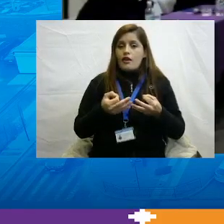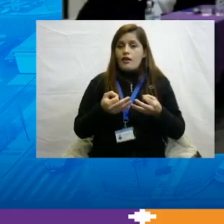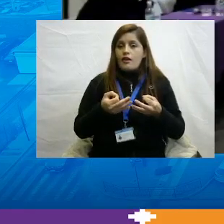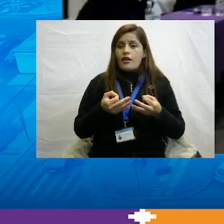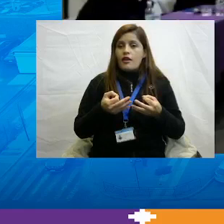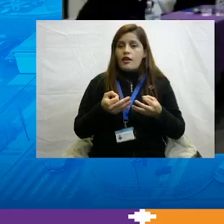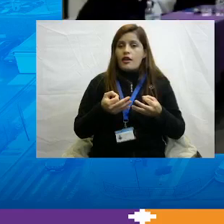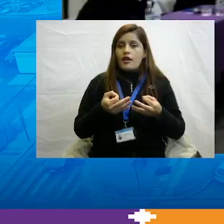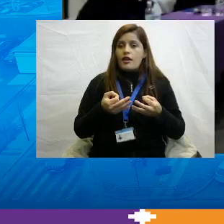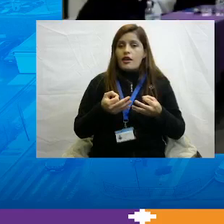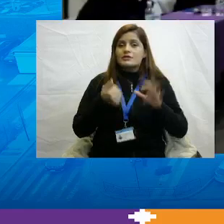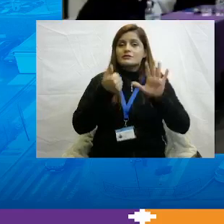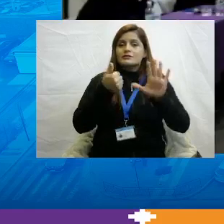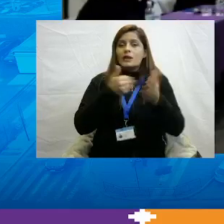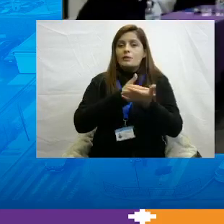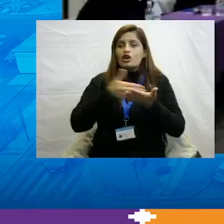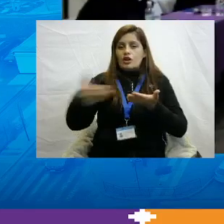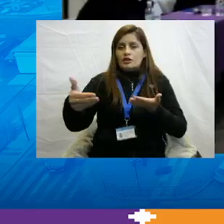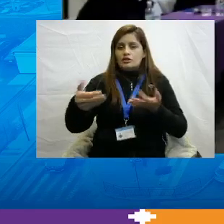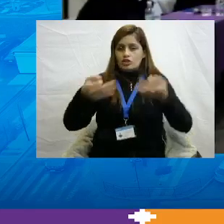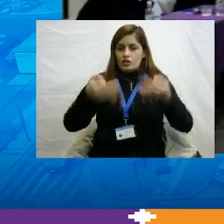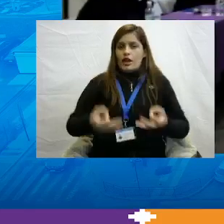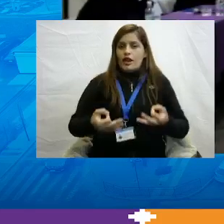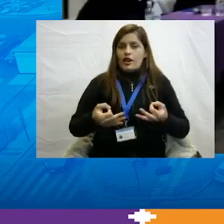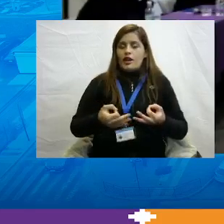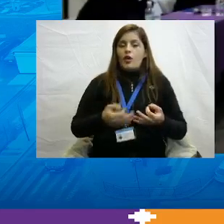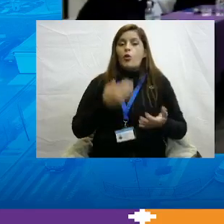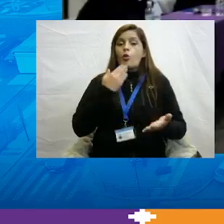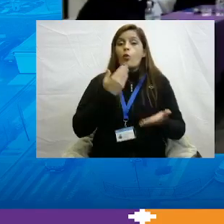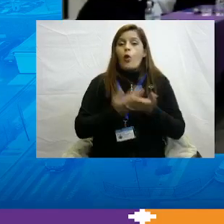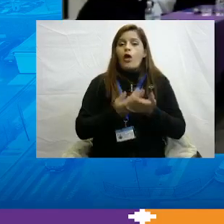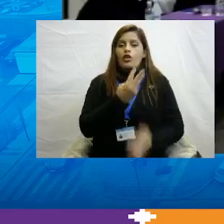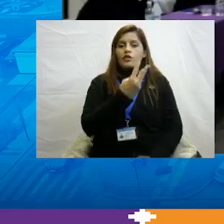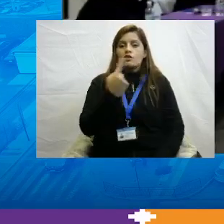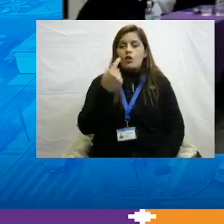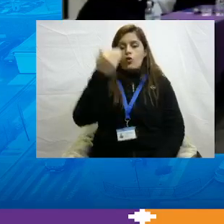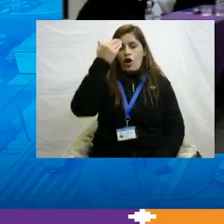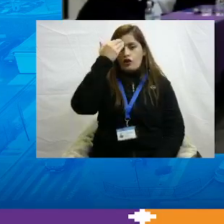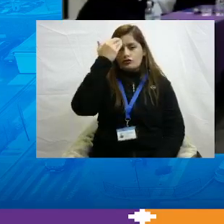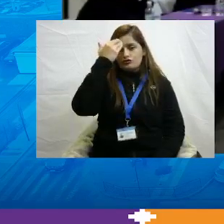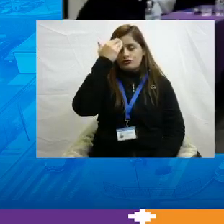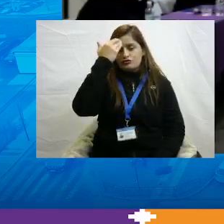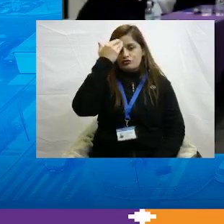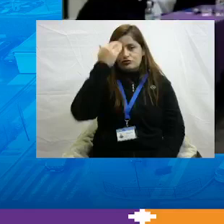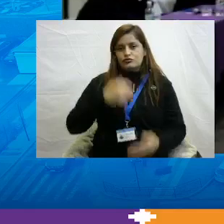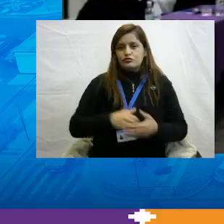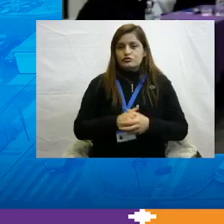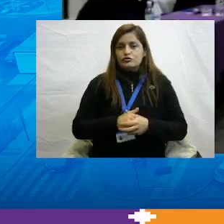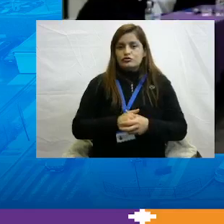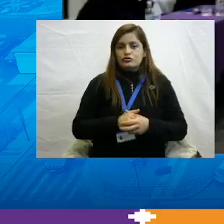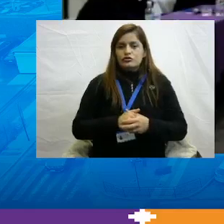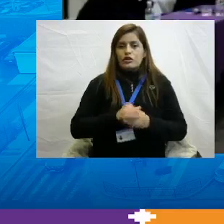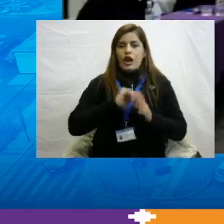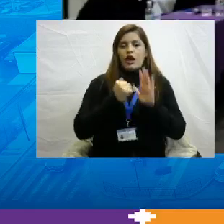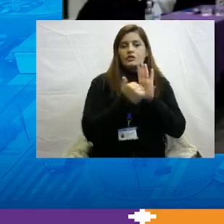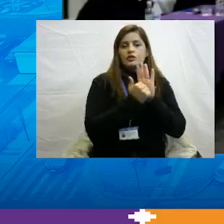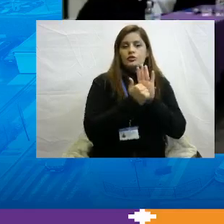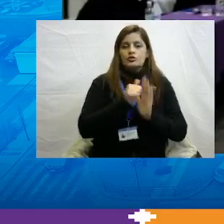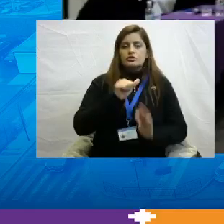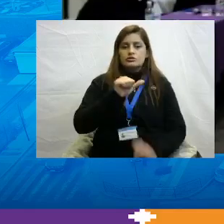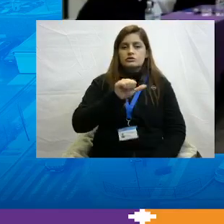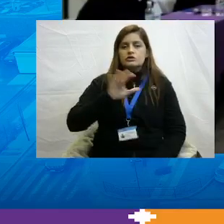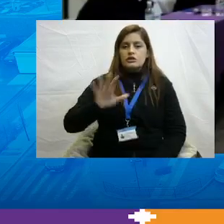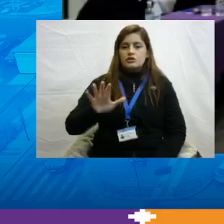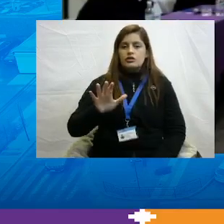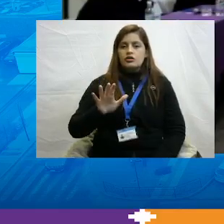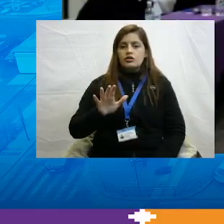municipalidad se obliga a pagar 6 millones de pesos el 31 de agosto del presente año. Por lo tanto, en virtud del artículo 65 de la Ley